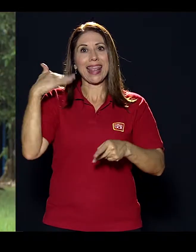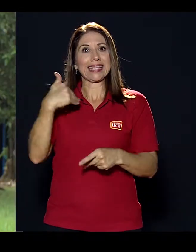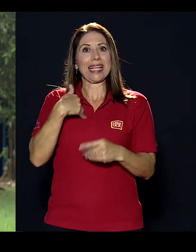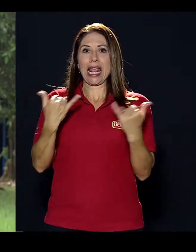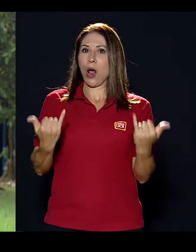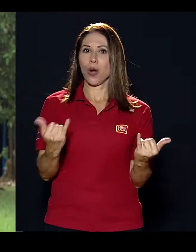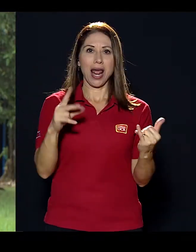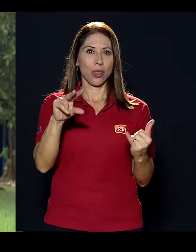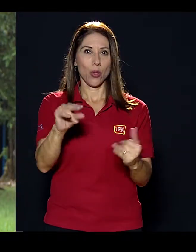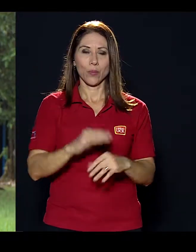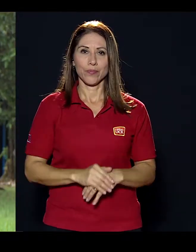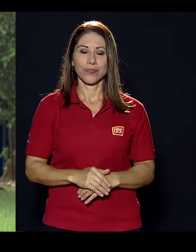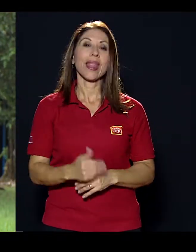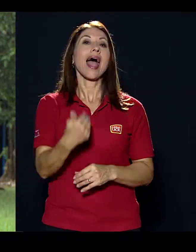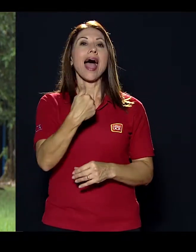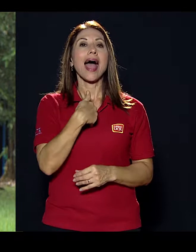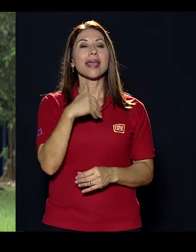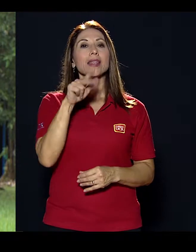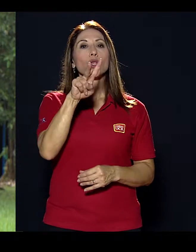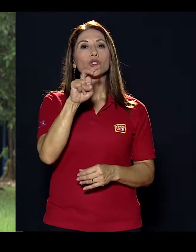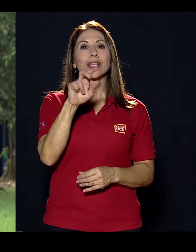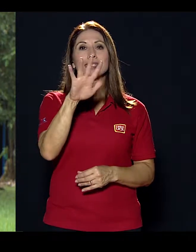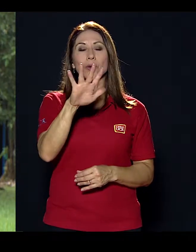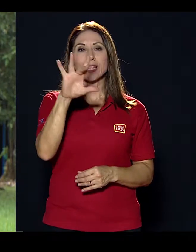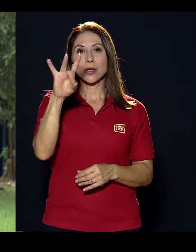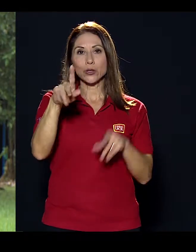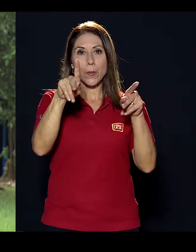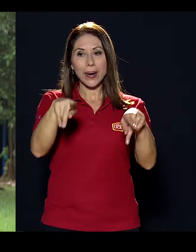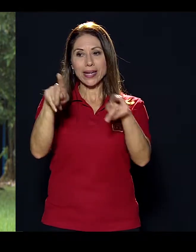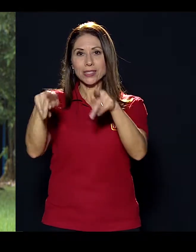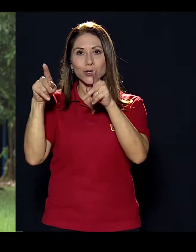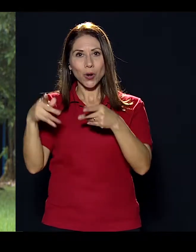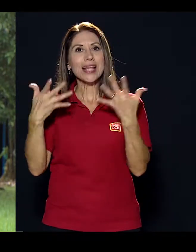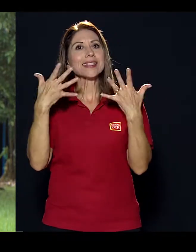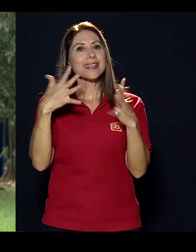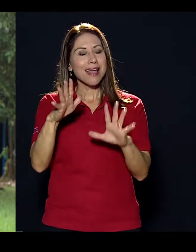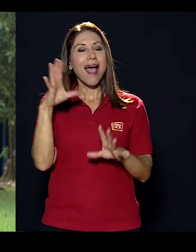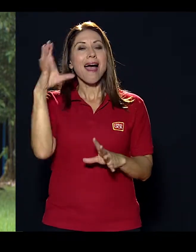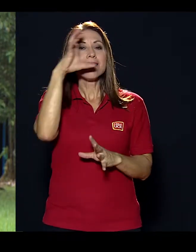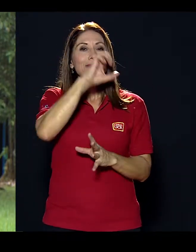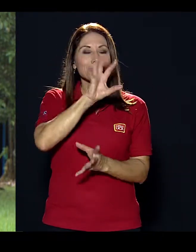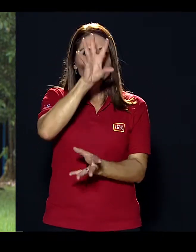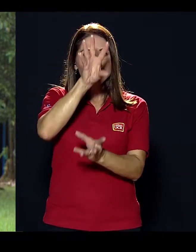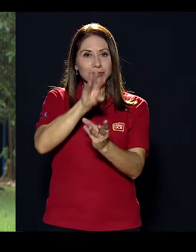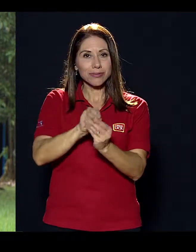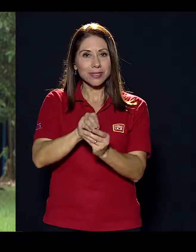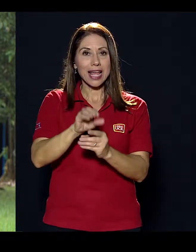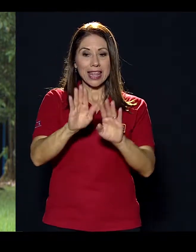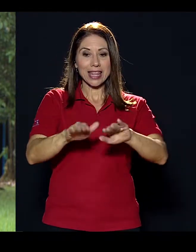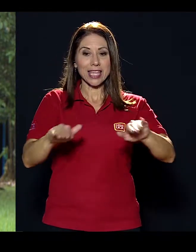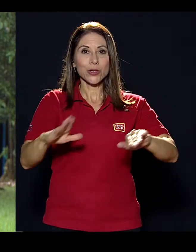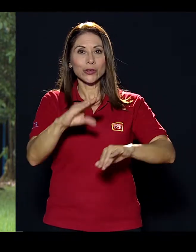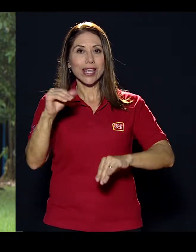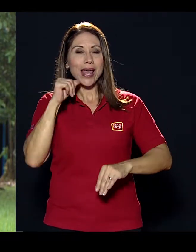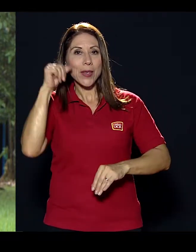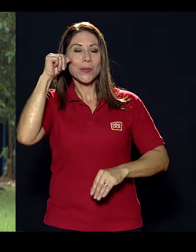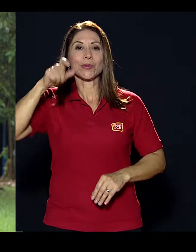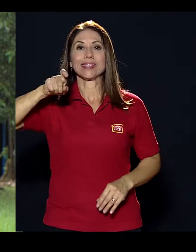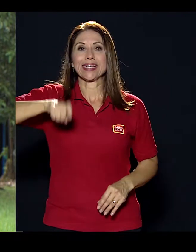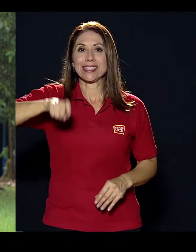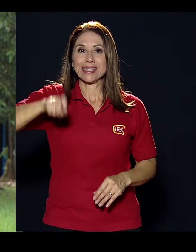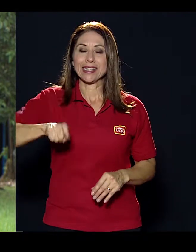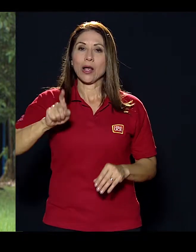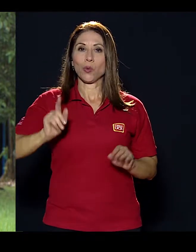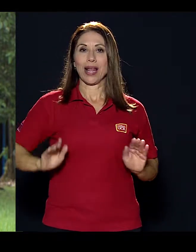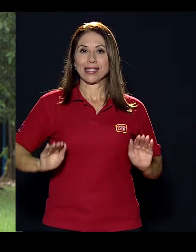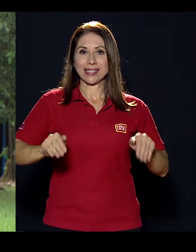Hay 258 personas detectadas entre niños y adultos que requieren una silla de